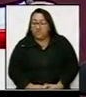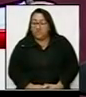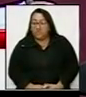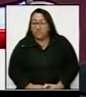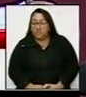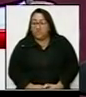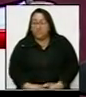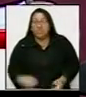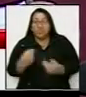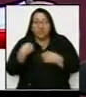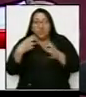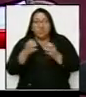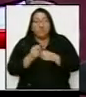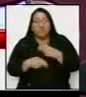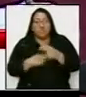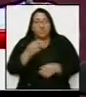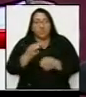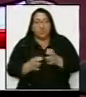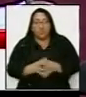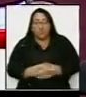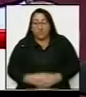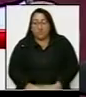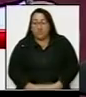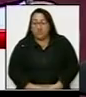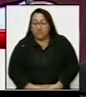la encargatura a la Junta Nacional de Justicia,